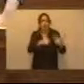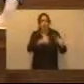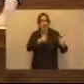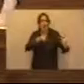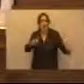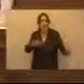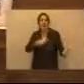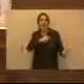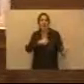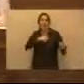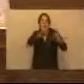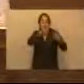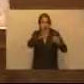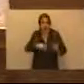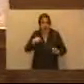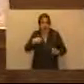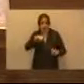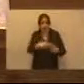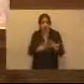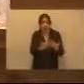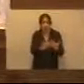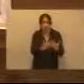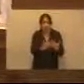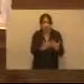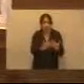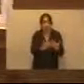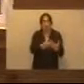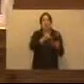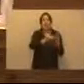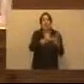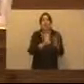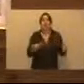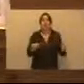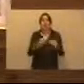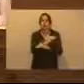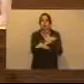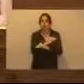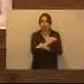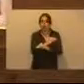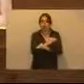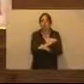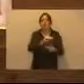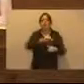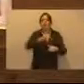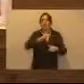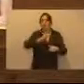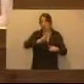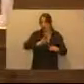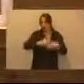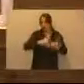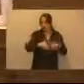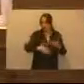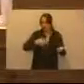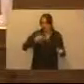comisión de investigación que planteamos. A parte del plan de choque que xa ten en marcha